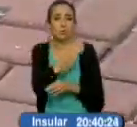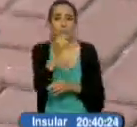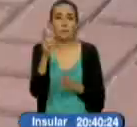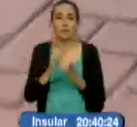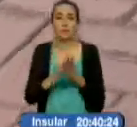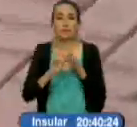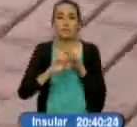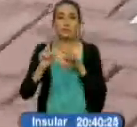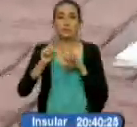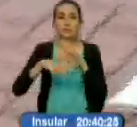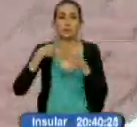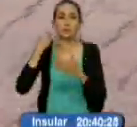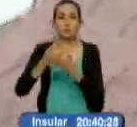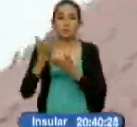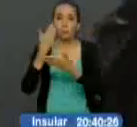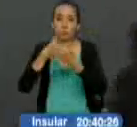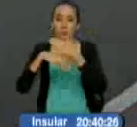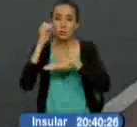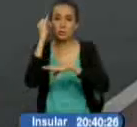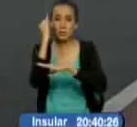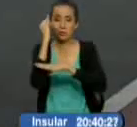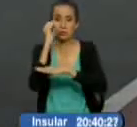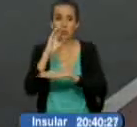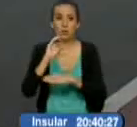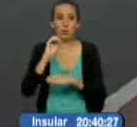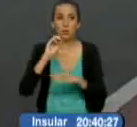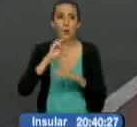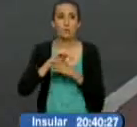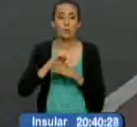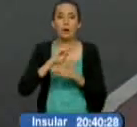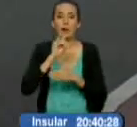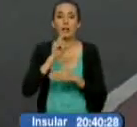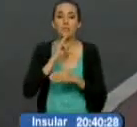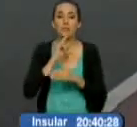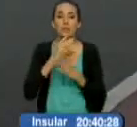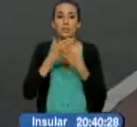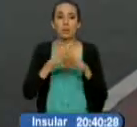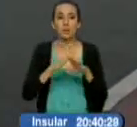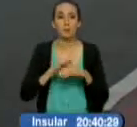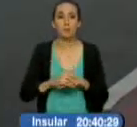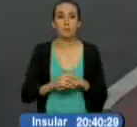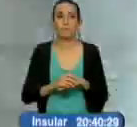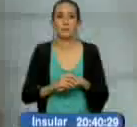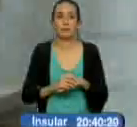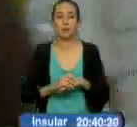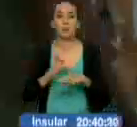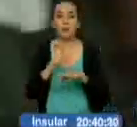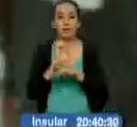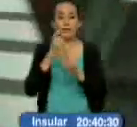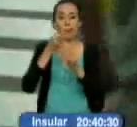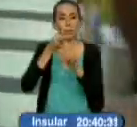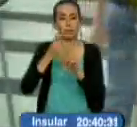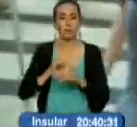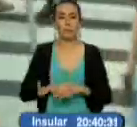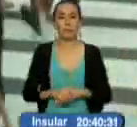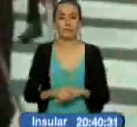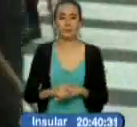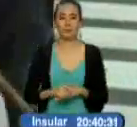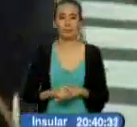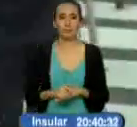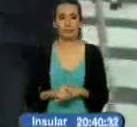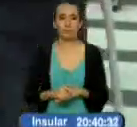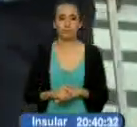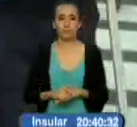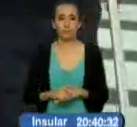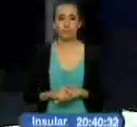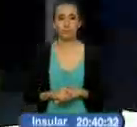Migración y se refugió en una iglesia en Connecticut para evitar ser deportado. Karina Cartagena, Ecuador TV,